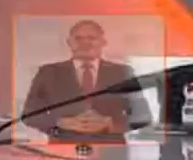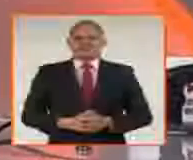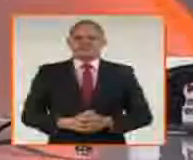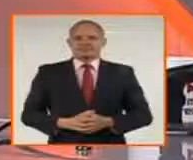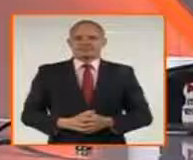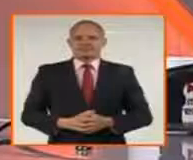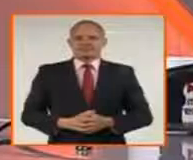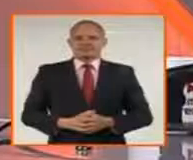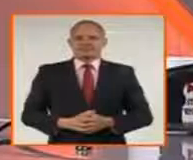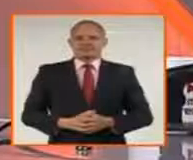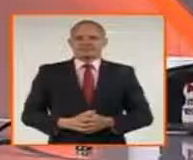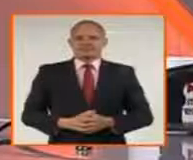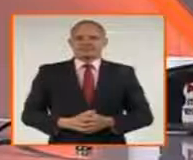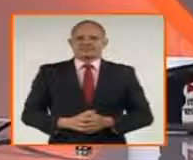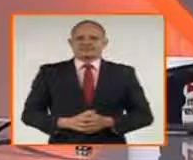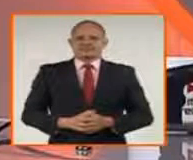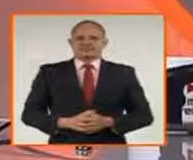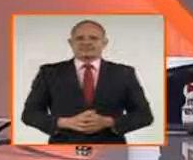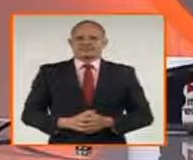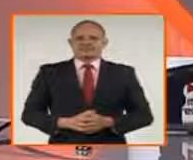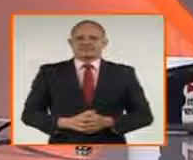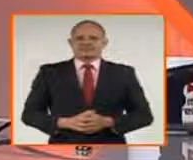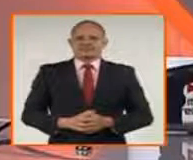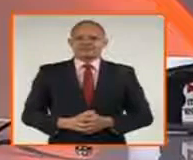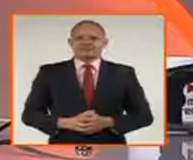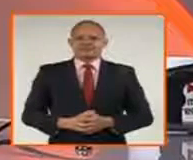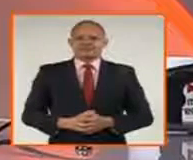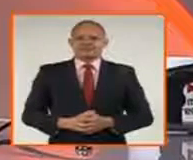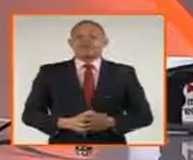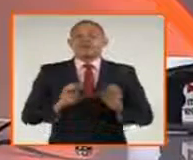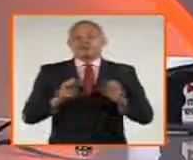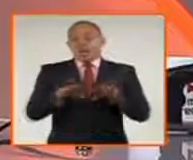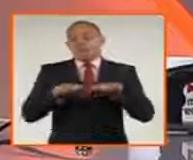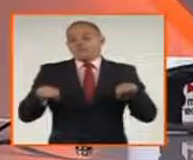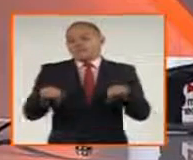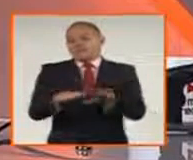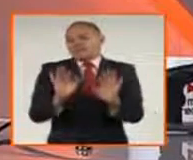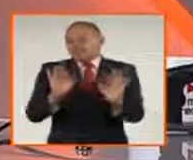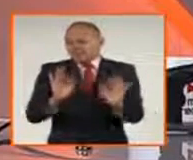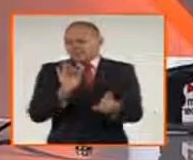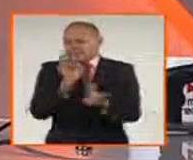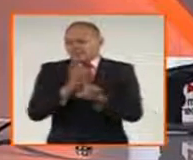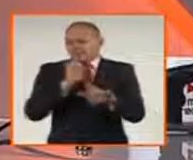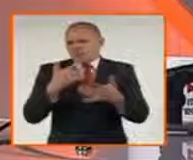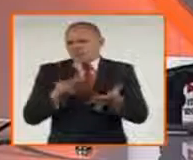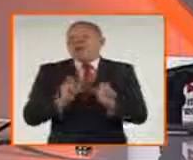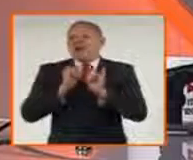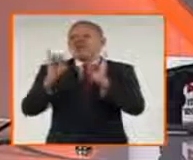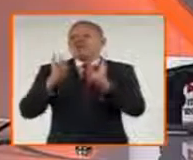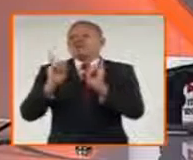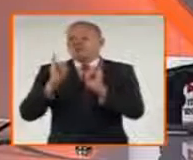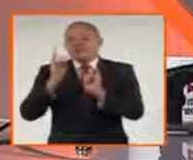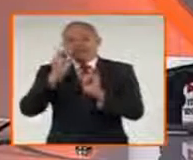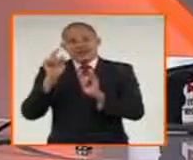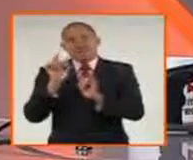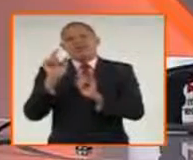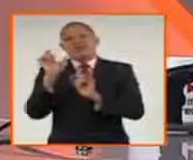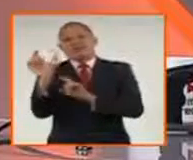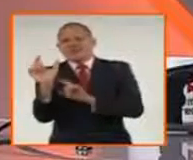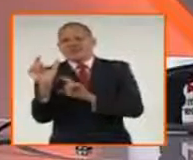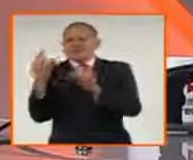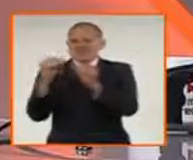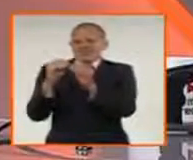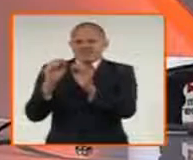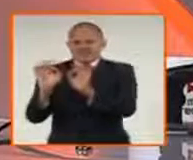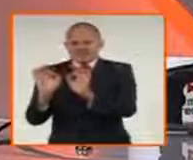Y normalmente comenzamos nuestra mesa redonda con la noticia del día, que casi nunca tiene que ver con el tema del